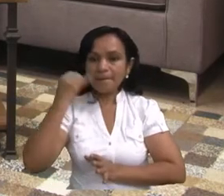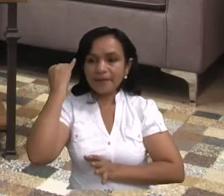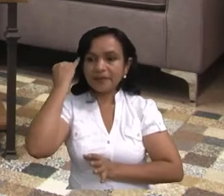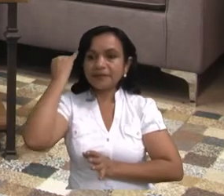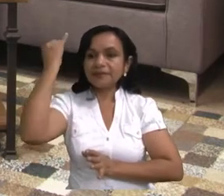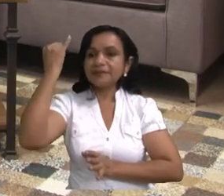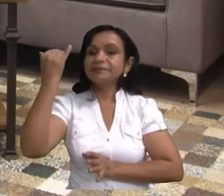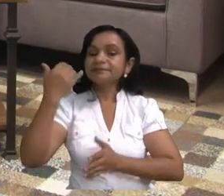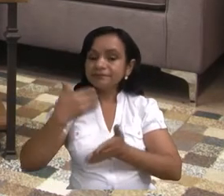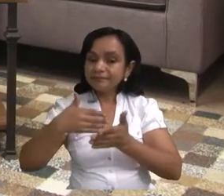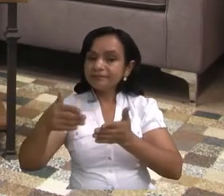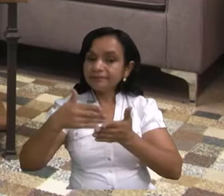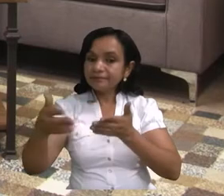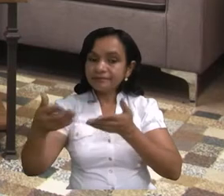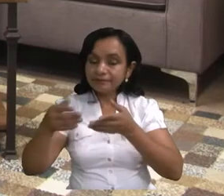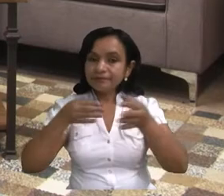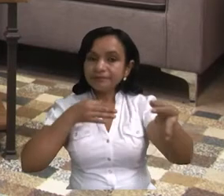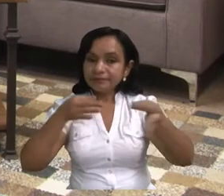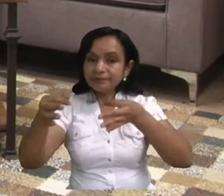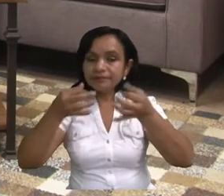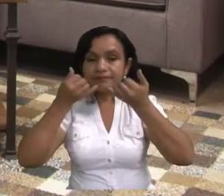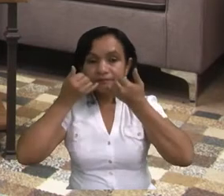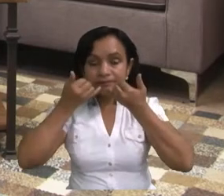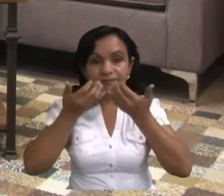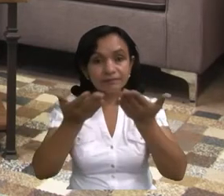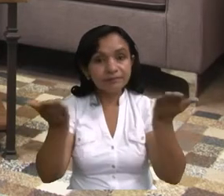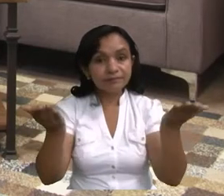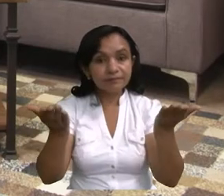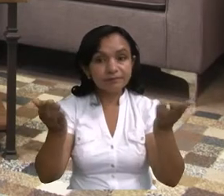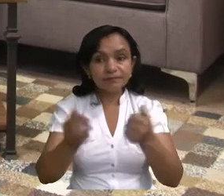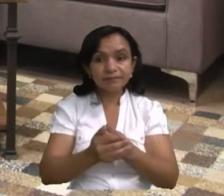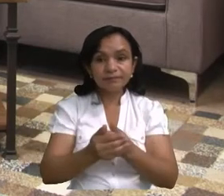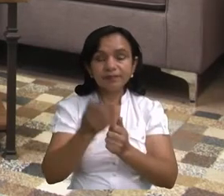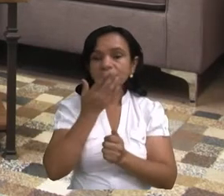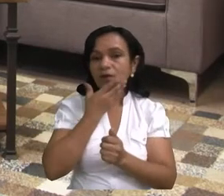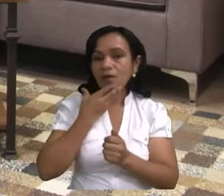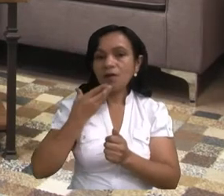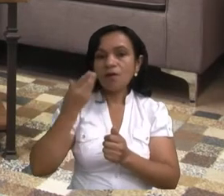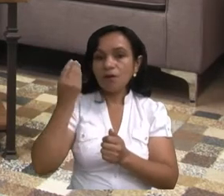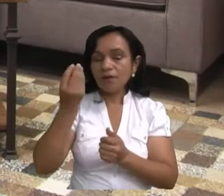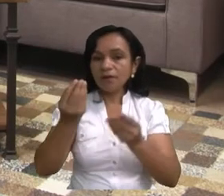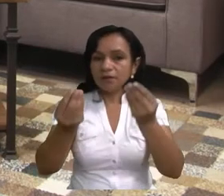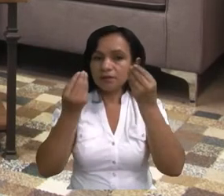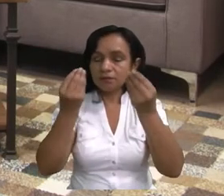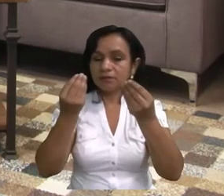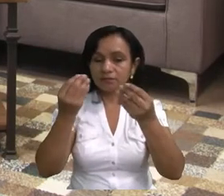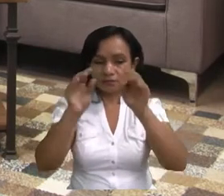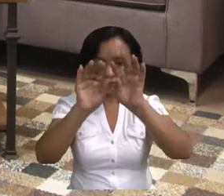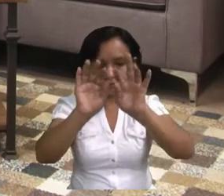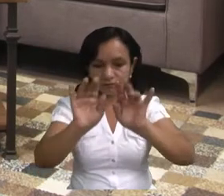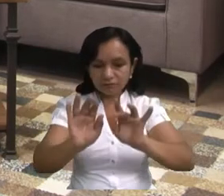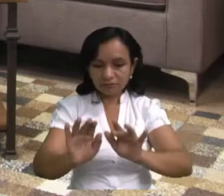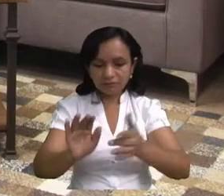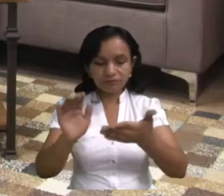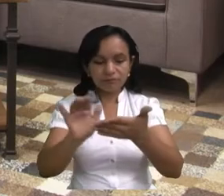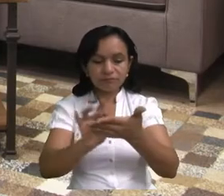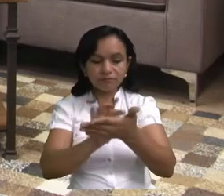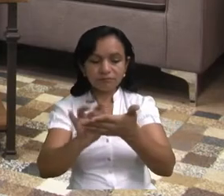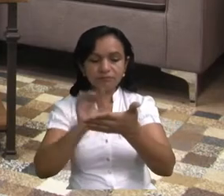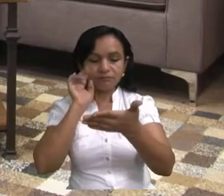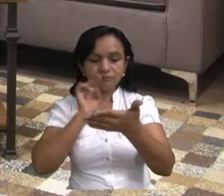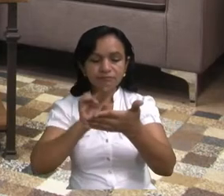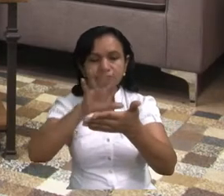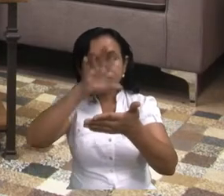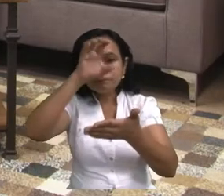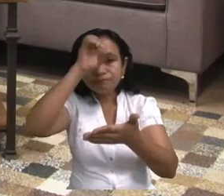va a facilitar el manejo de la información, porque ahora los jóvenes también tienen cantidad de información a través de los dispositivos. Entonces es